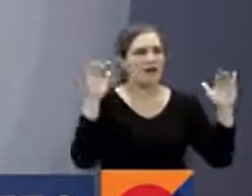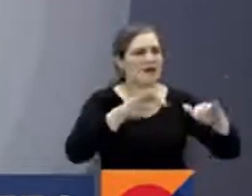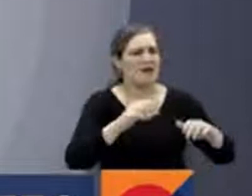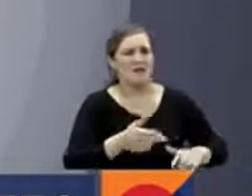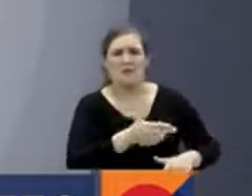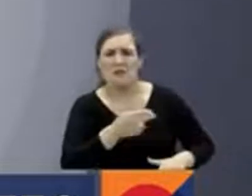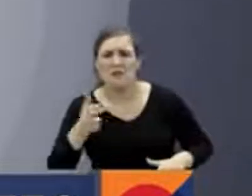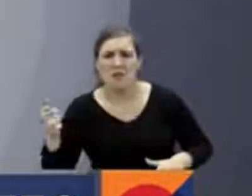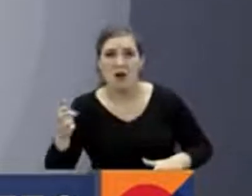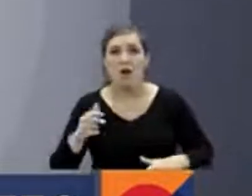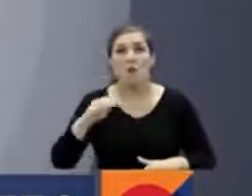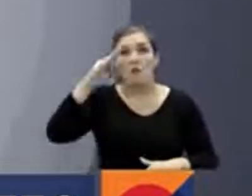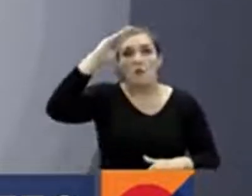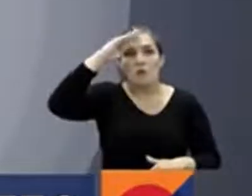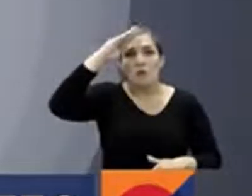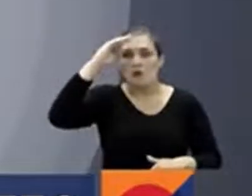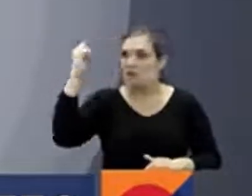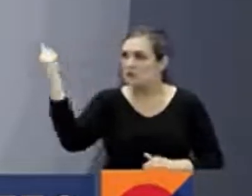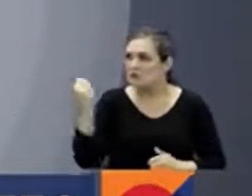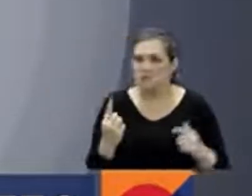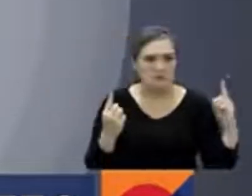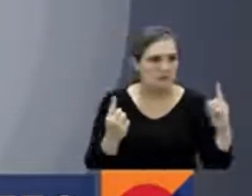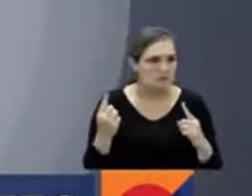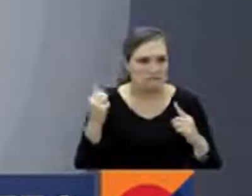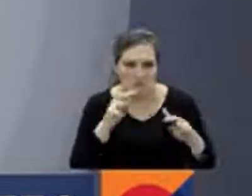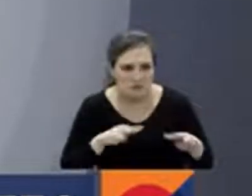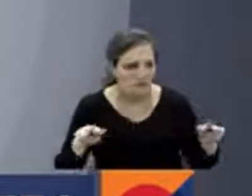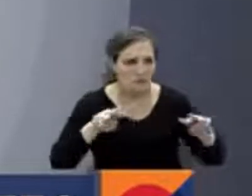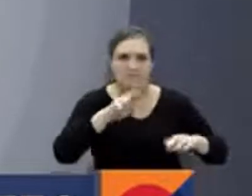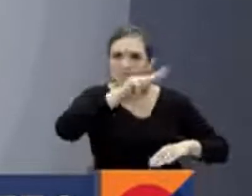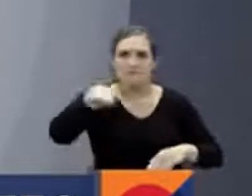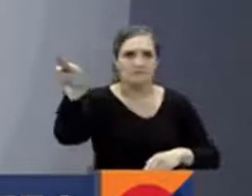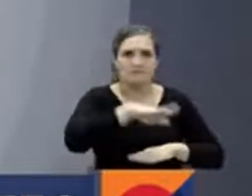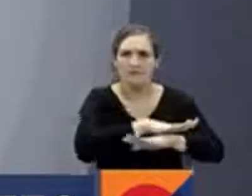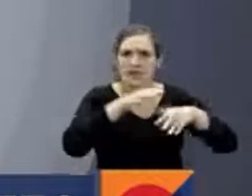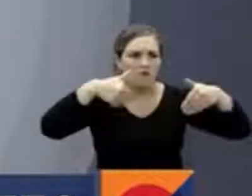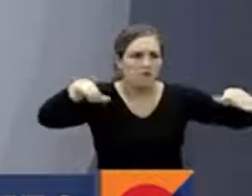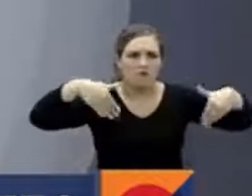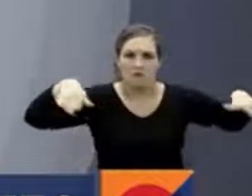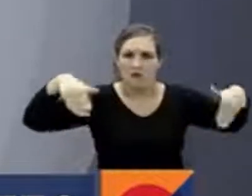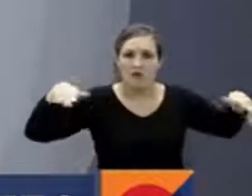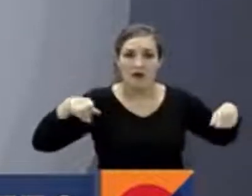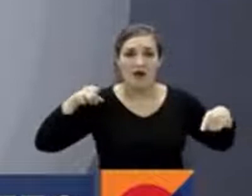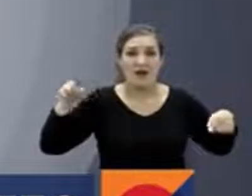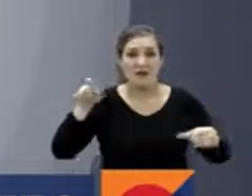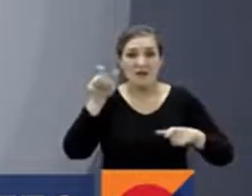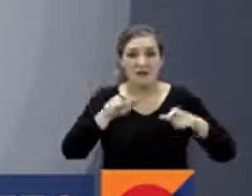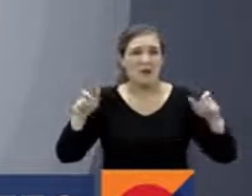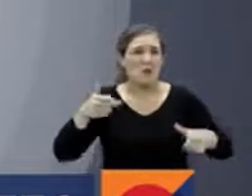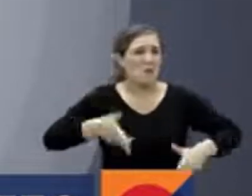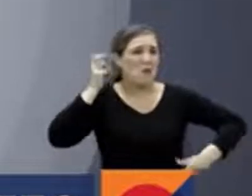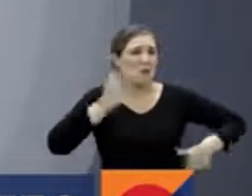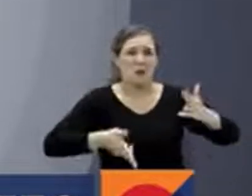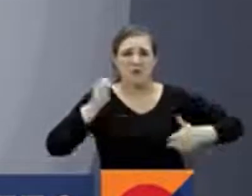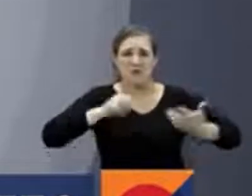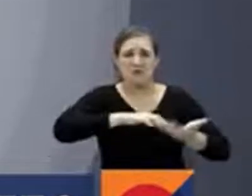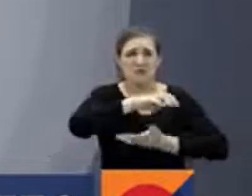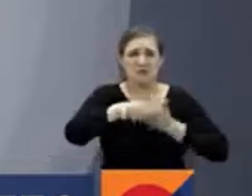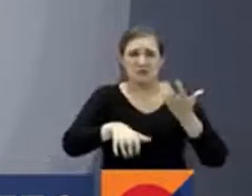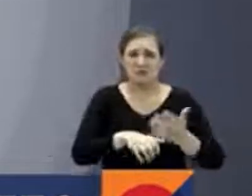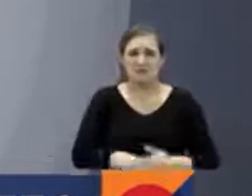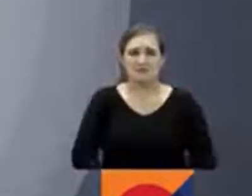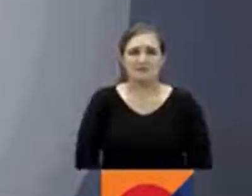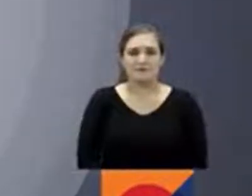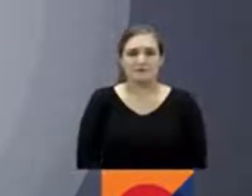policía llegara al lugar para clausurar el evento y dispersar a la multitud. Mientras eso ocurría, varios disparos generaron caos.